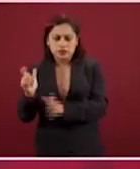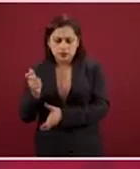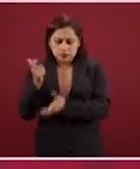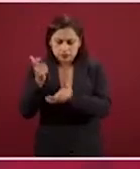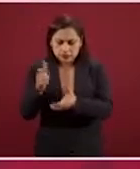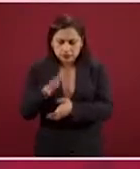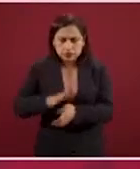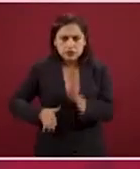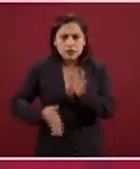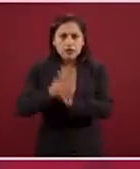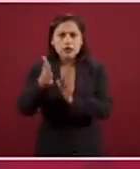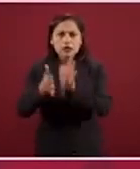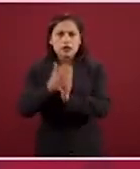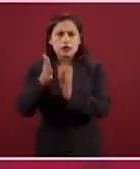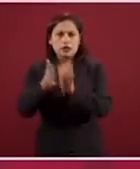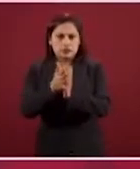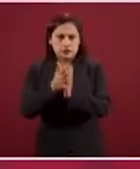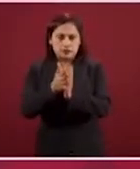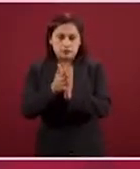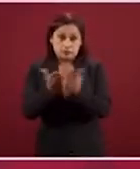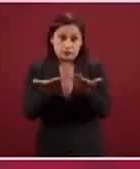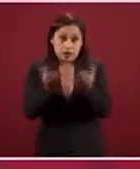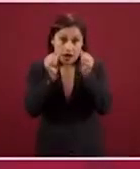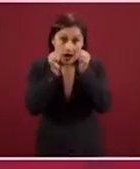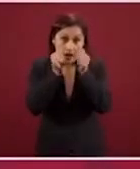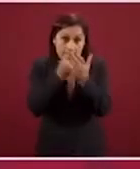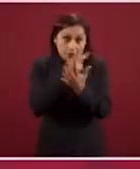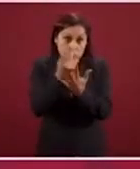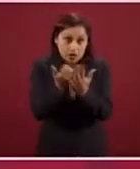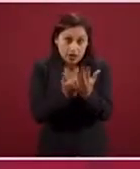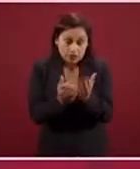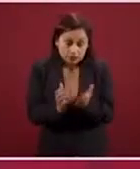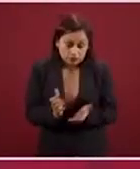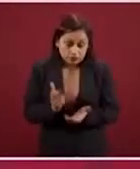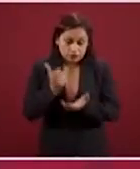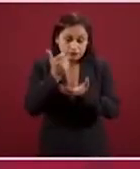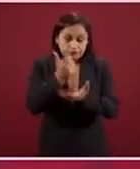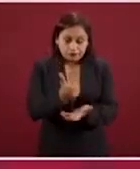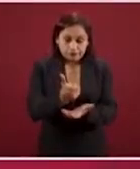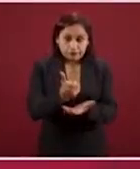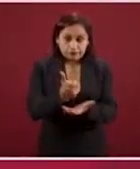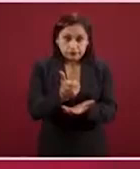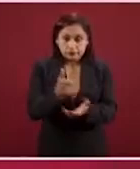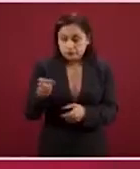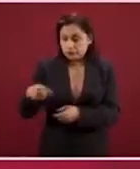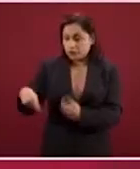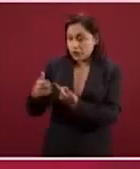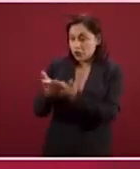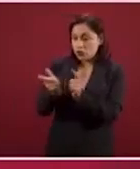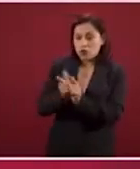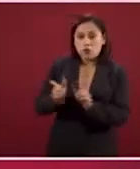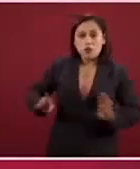Entonces, si nos ponen obstáculos,